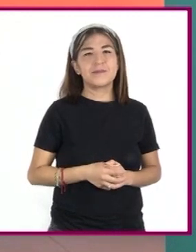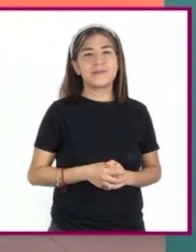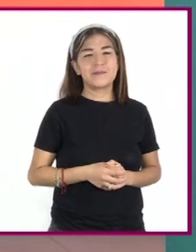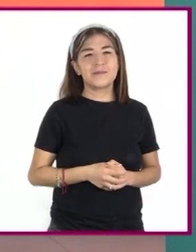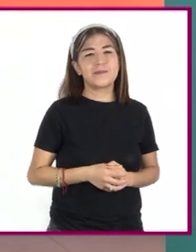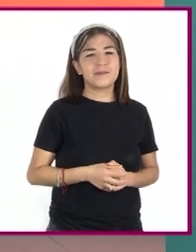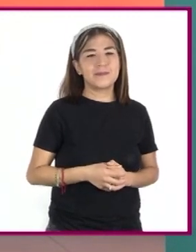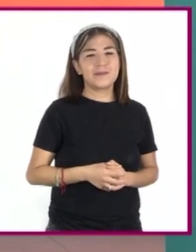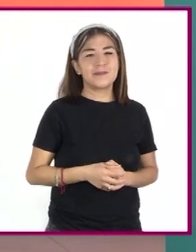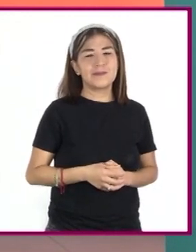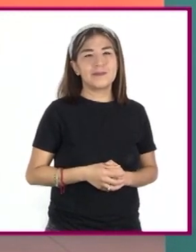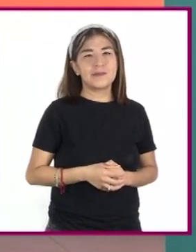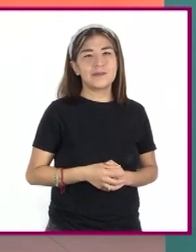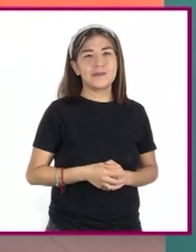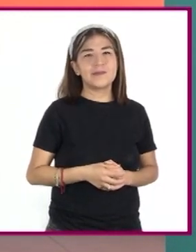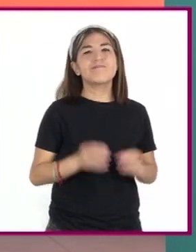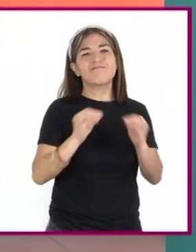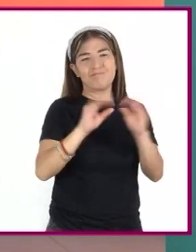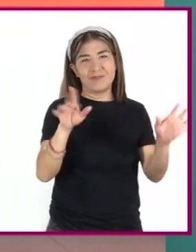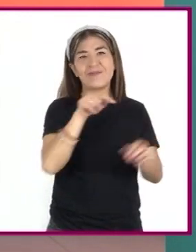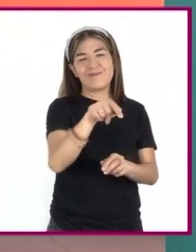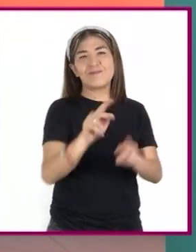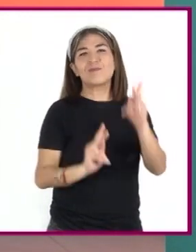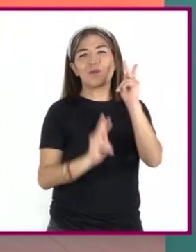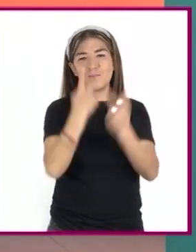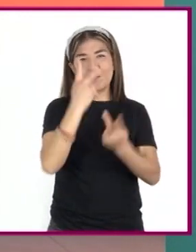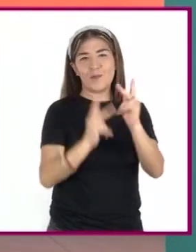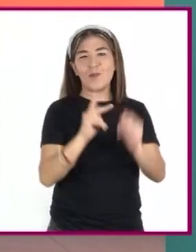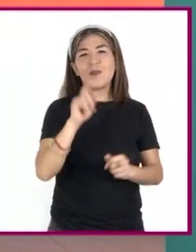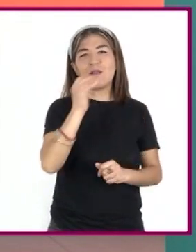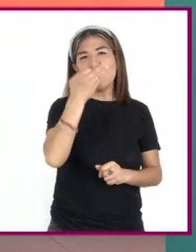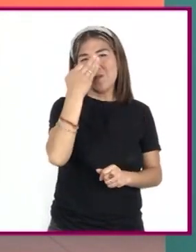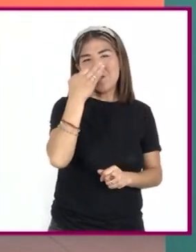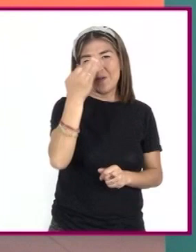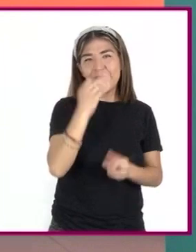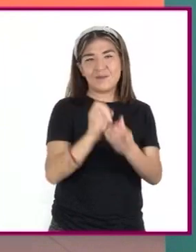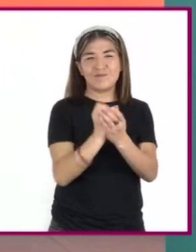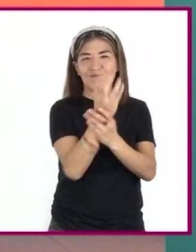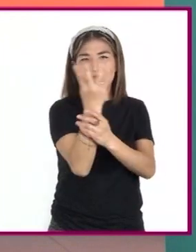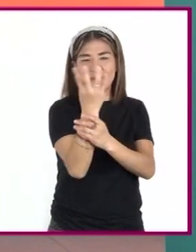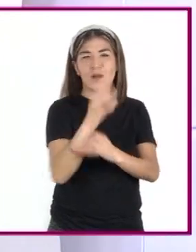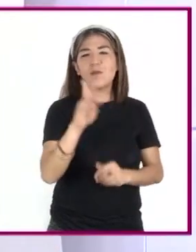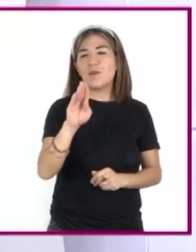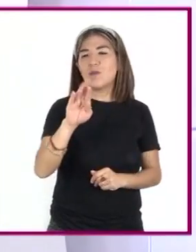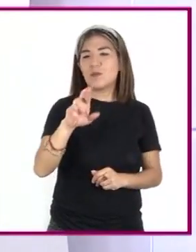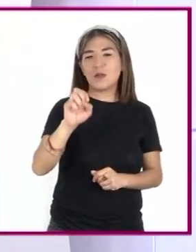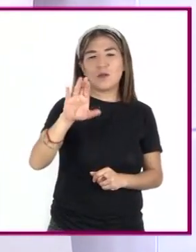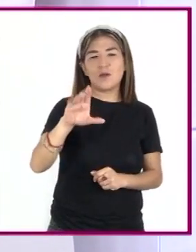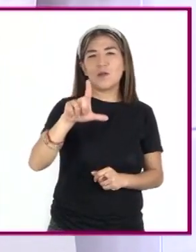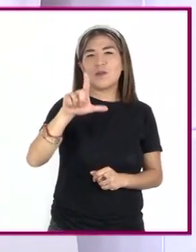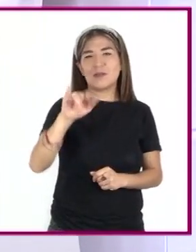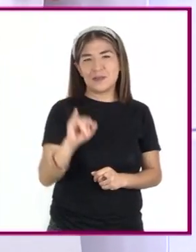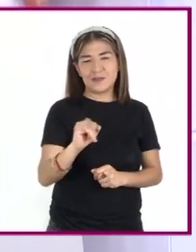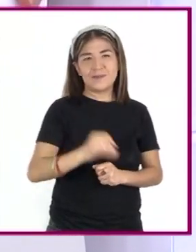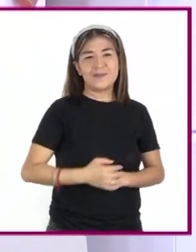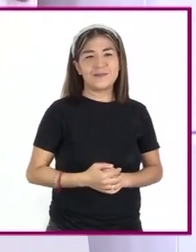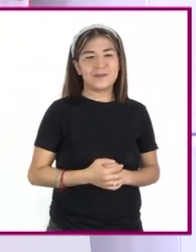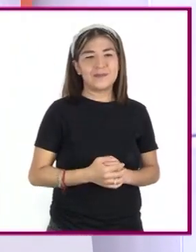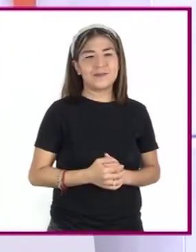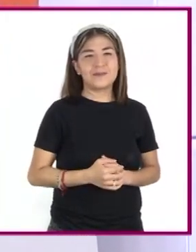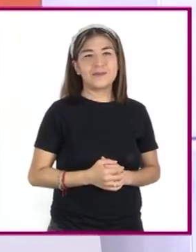Claro, el brócoli, un vegetal básico para nuestra dieta.